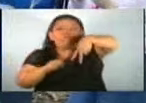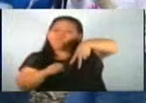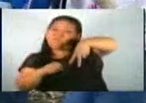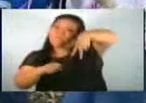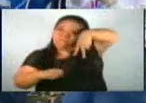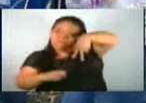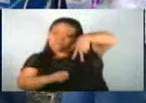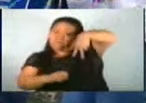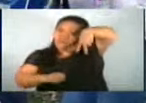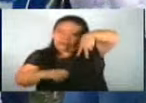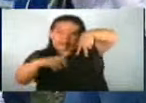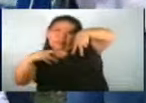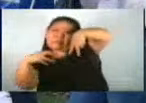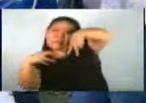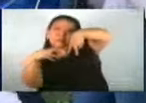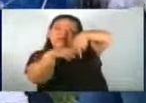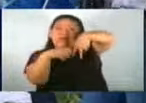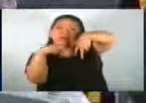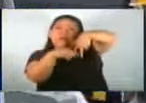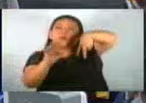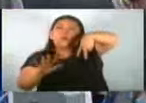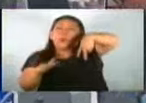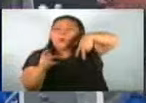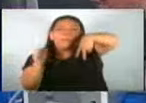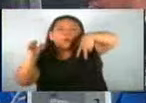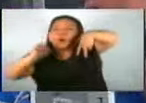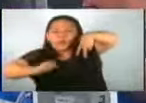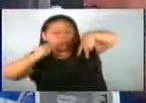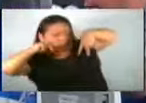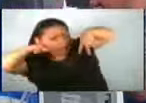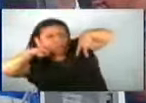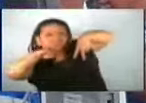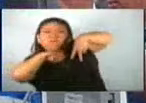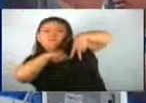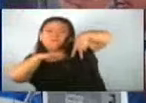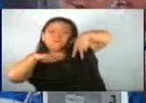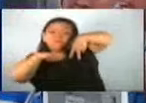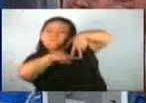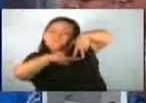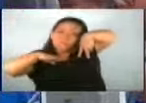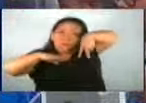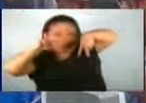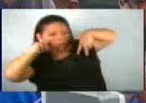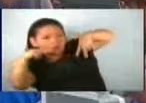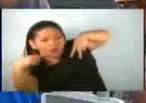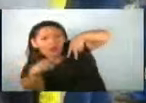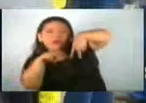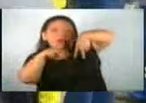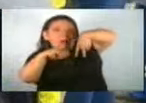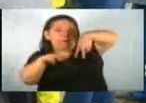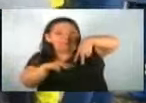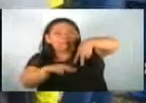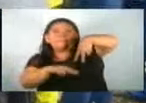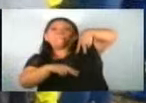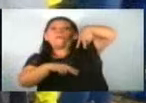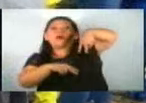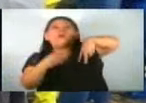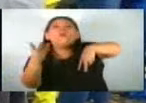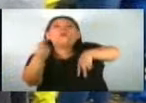fuera rescatado de esta máquina con facilidad, por lo que se tuvieron que hacer muchas maniobras para poder liberarlo. Después de